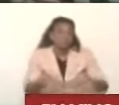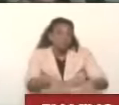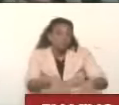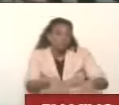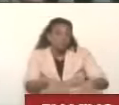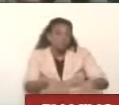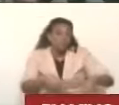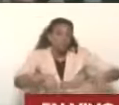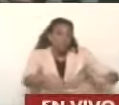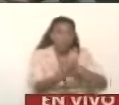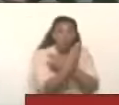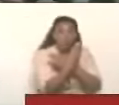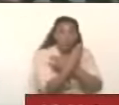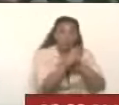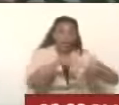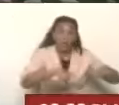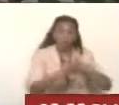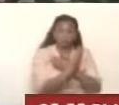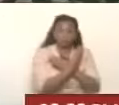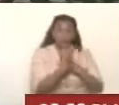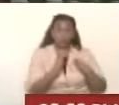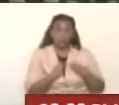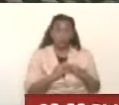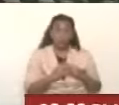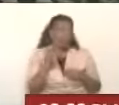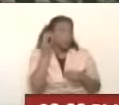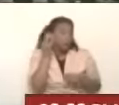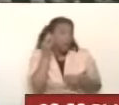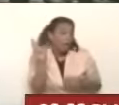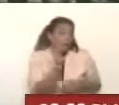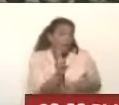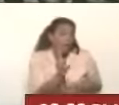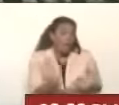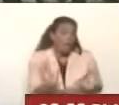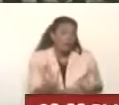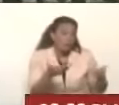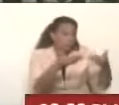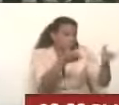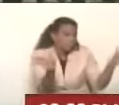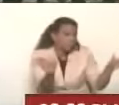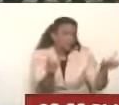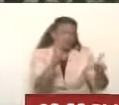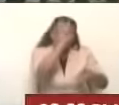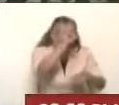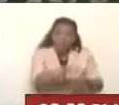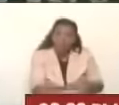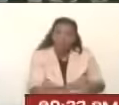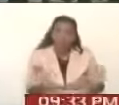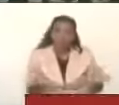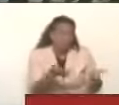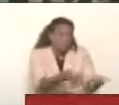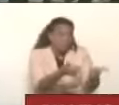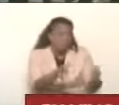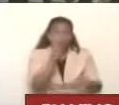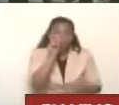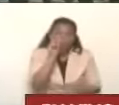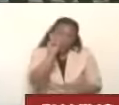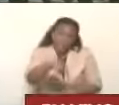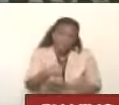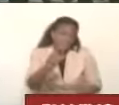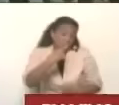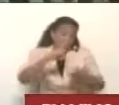Y en el salón de autocuidado de Venezuela Mujer, las puertas están abiertas para ustedes hombres también.